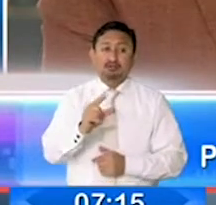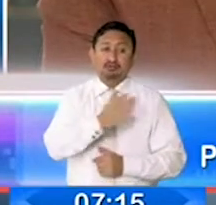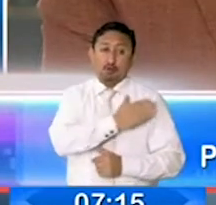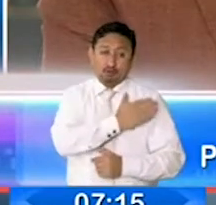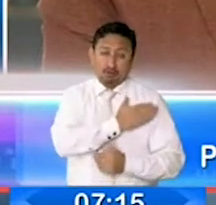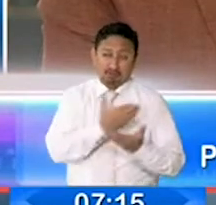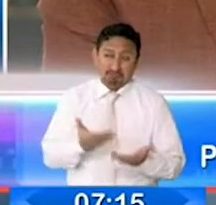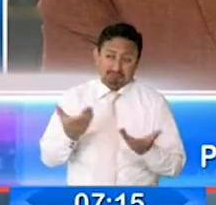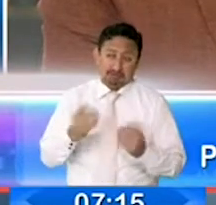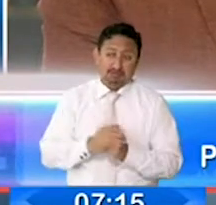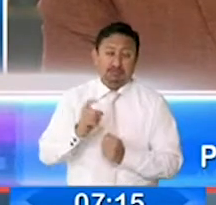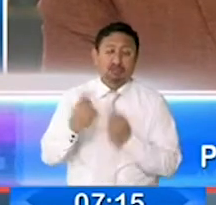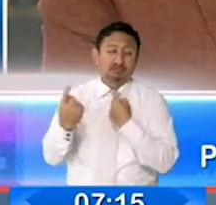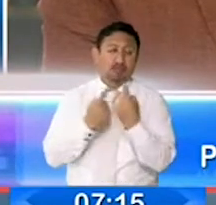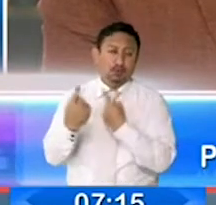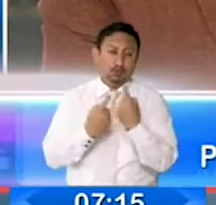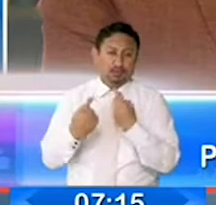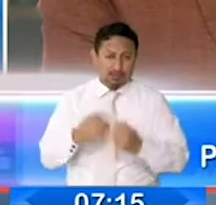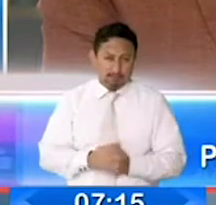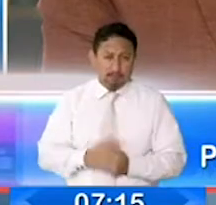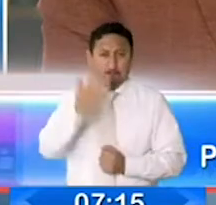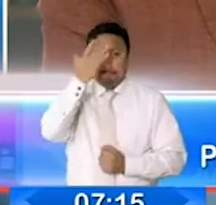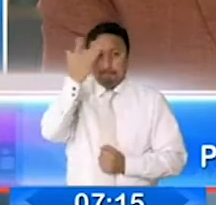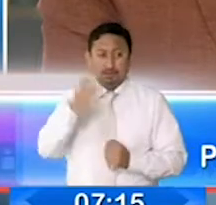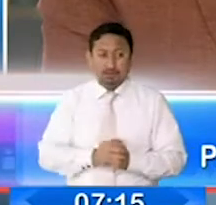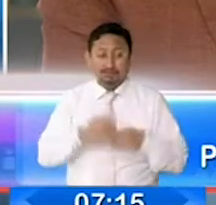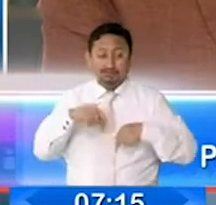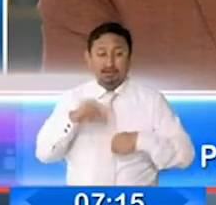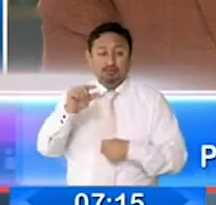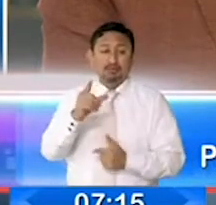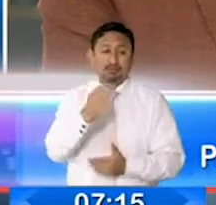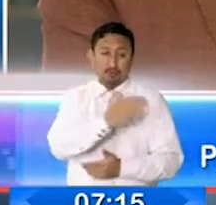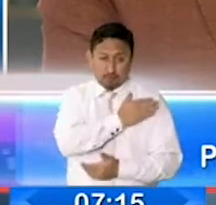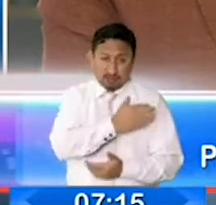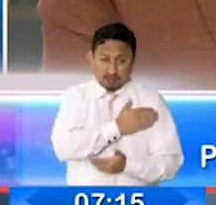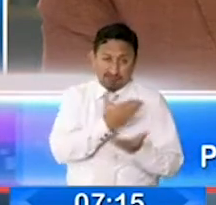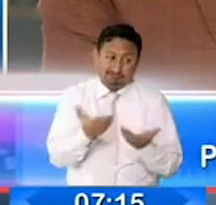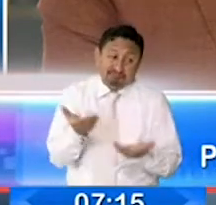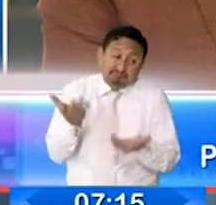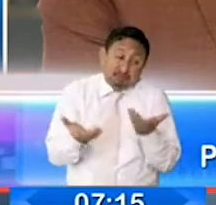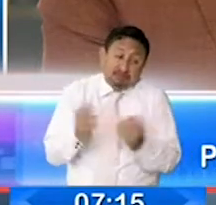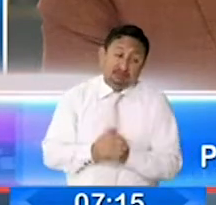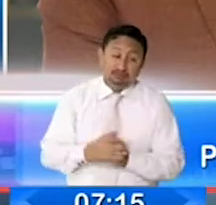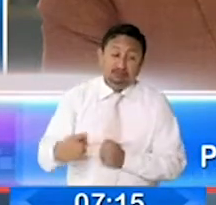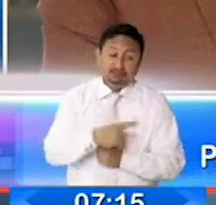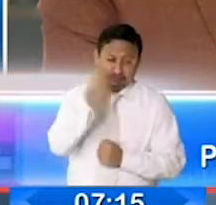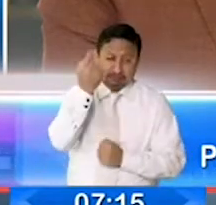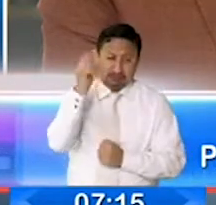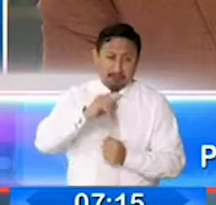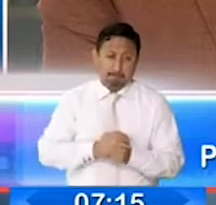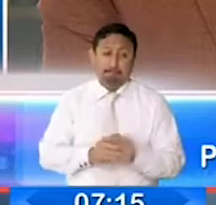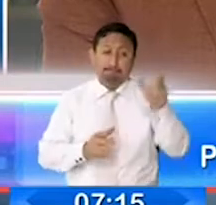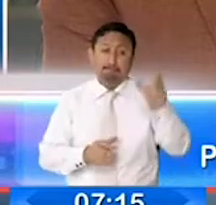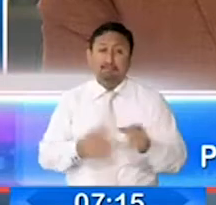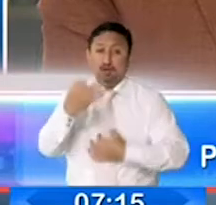necesario dialogar, porque poca confianza quizá hay que entender que necesariamente